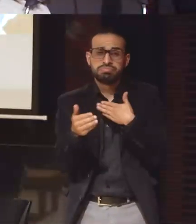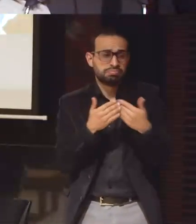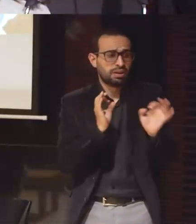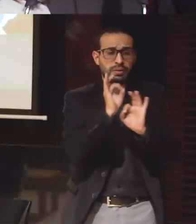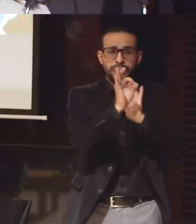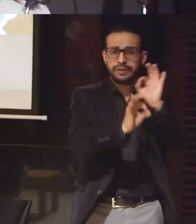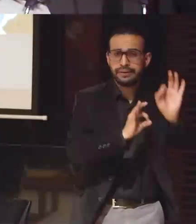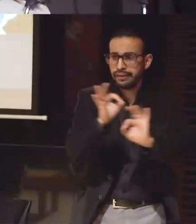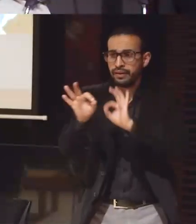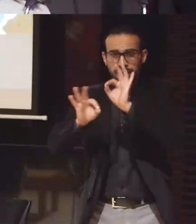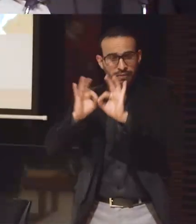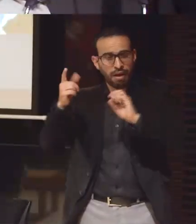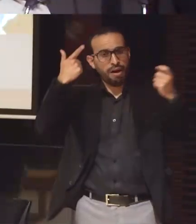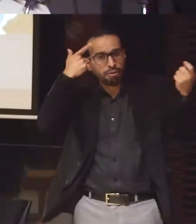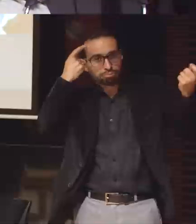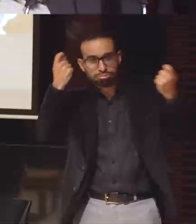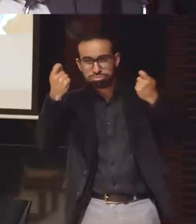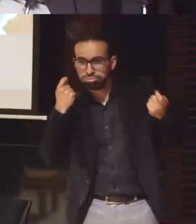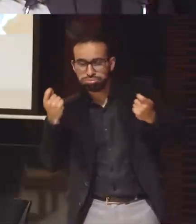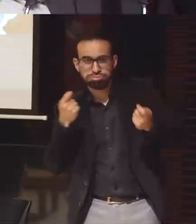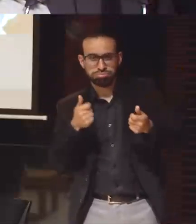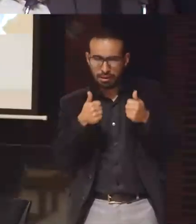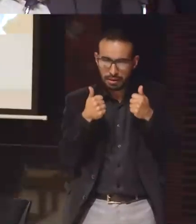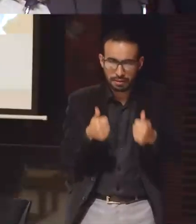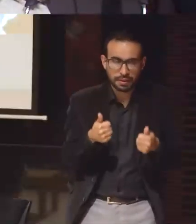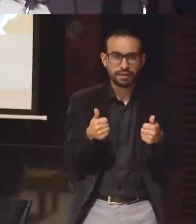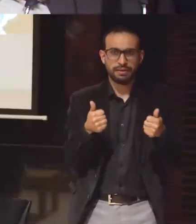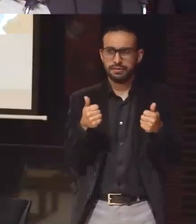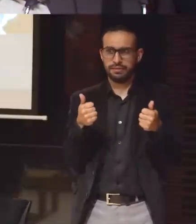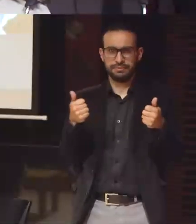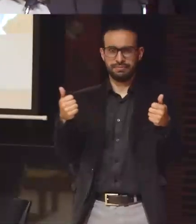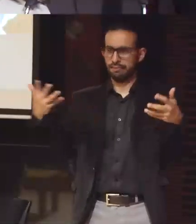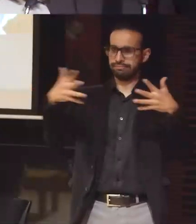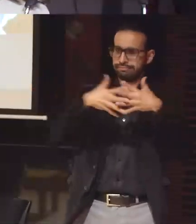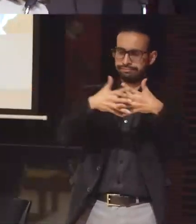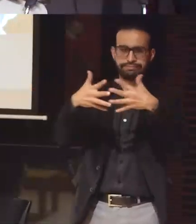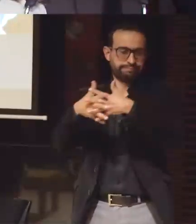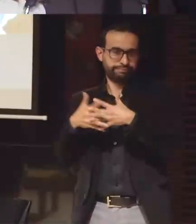ser diferente para poder comportarme en una ciudad tan heterogénea como Bogotá.